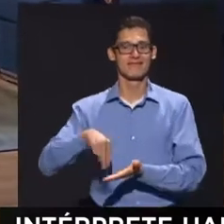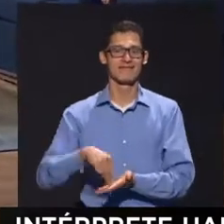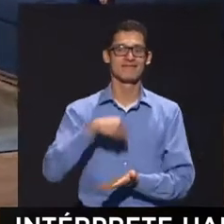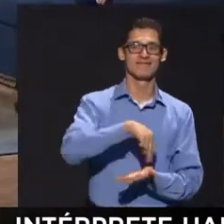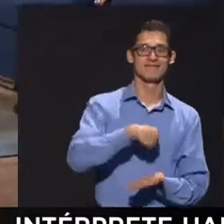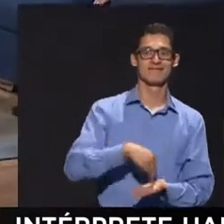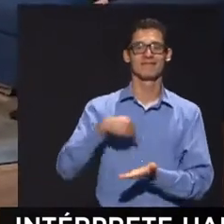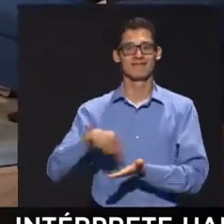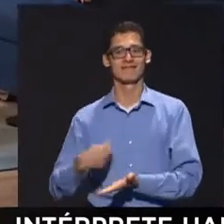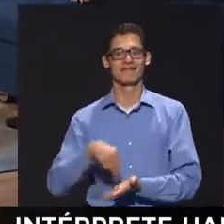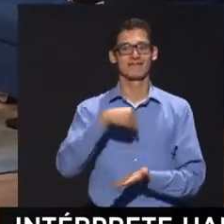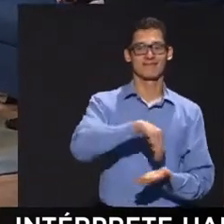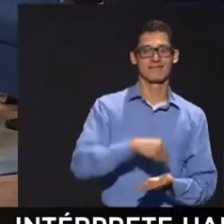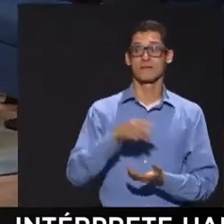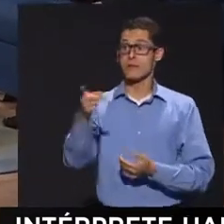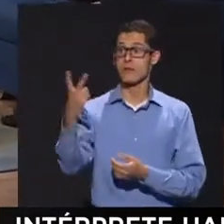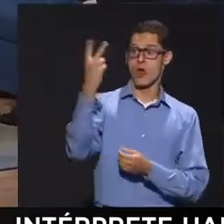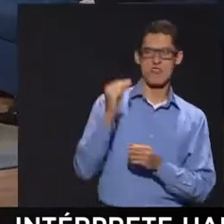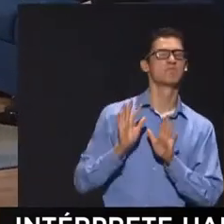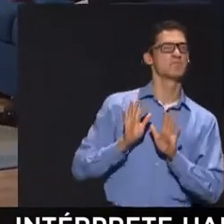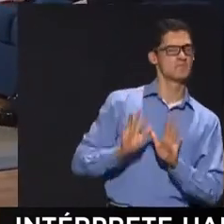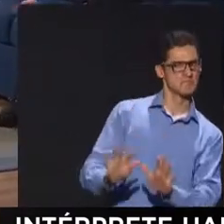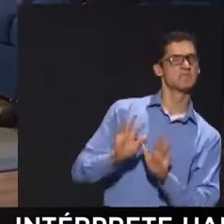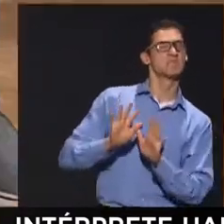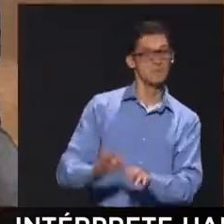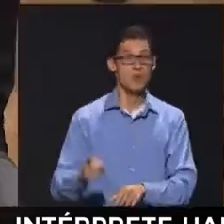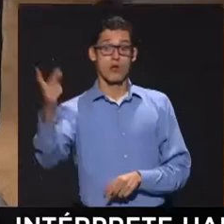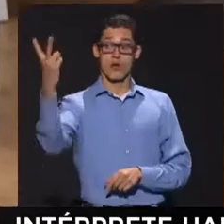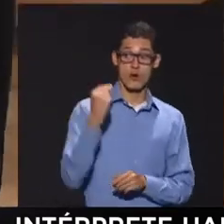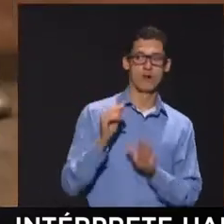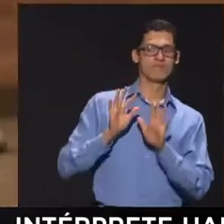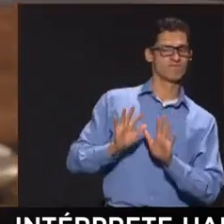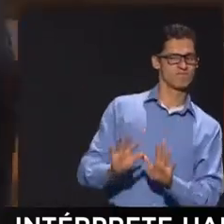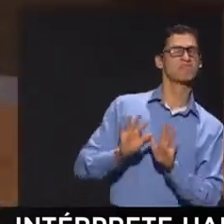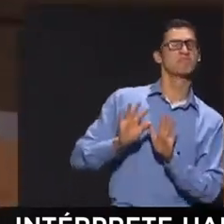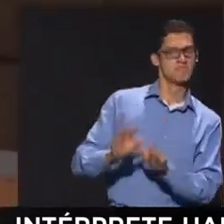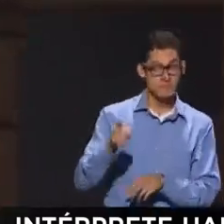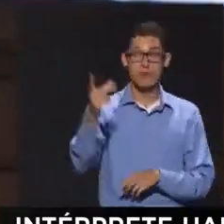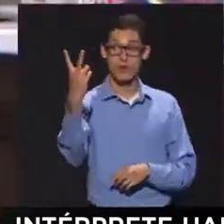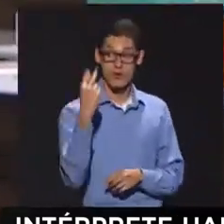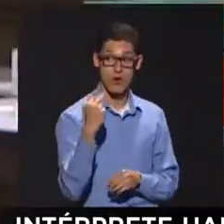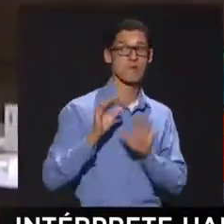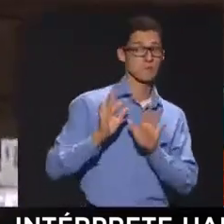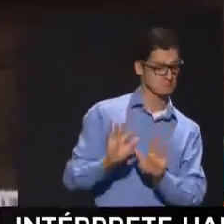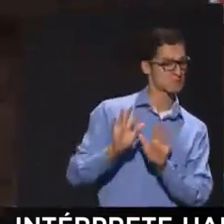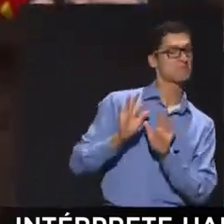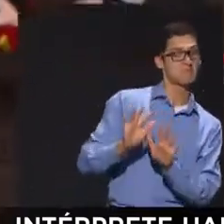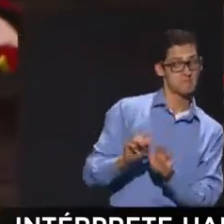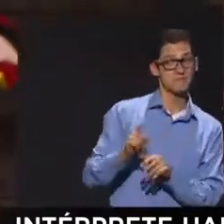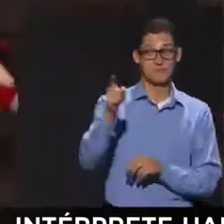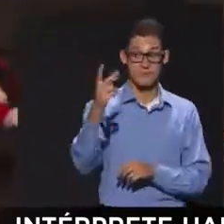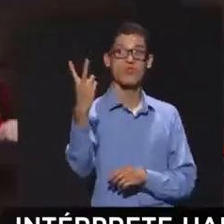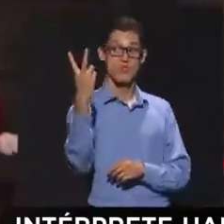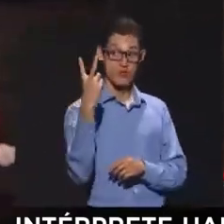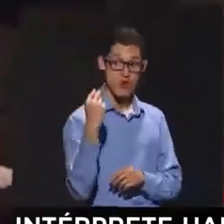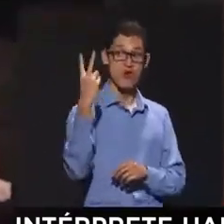Es muy fácil ya. Y si dice que no, va a caer. Y si dice que no, va a caer. Y si dice que no, va a